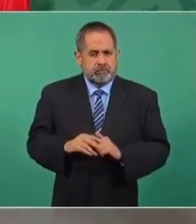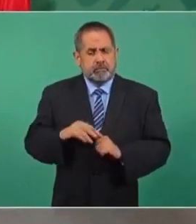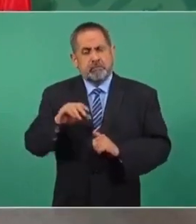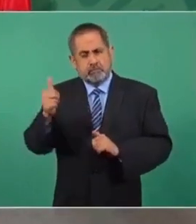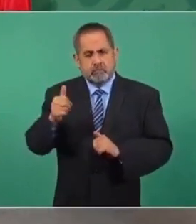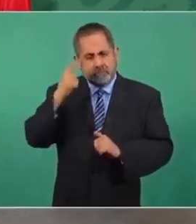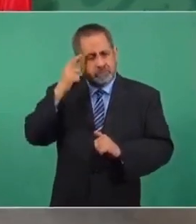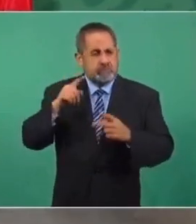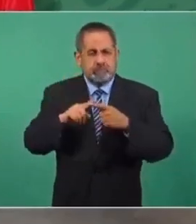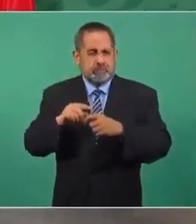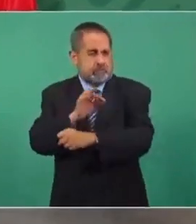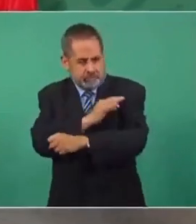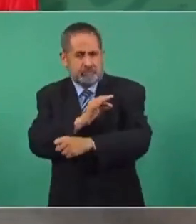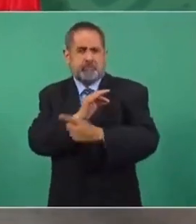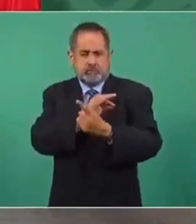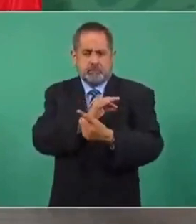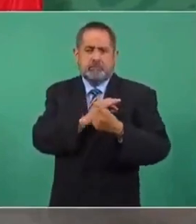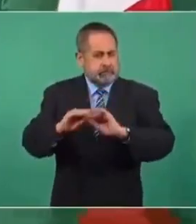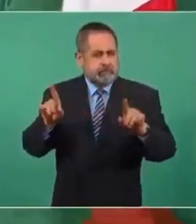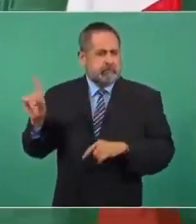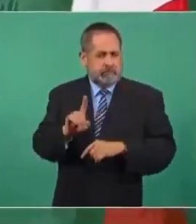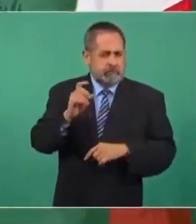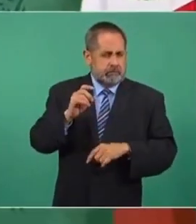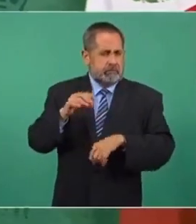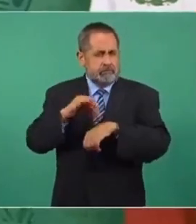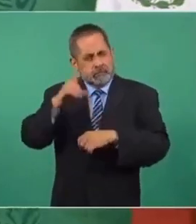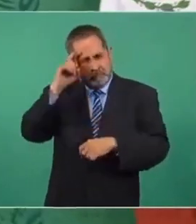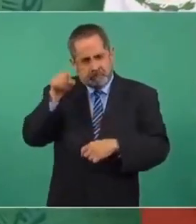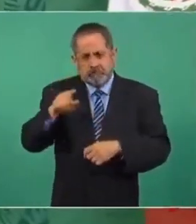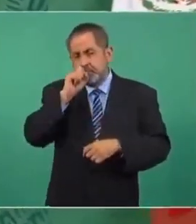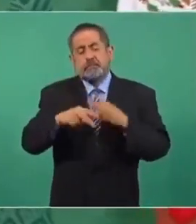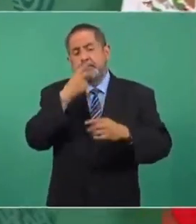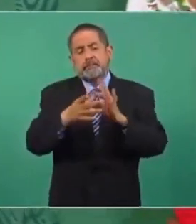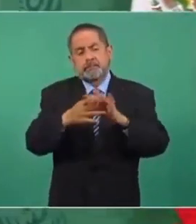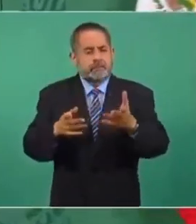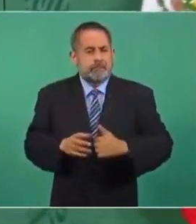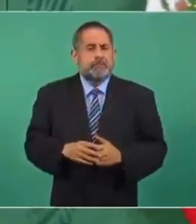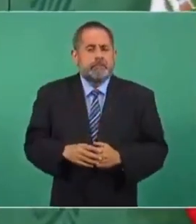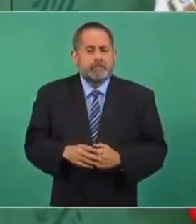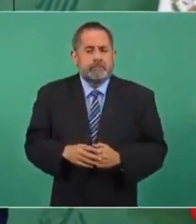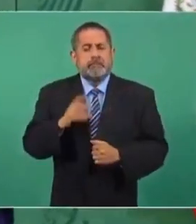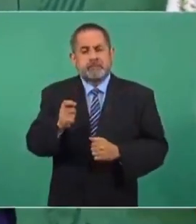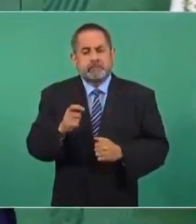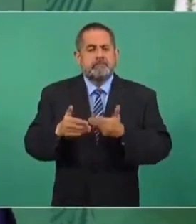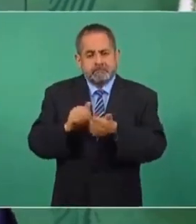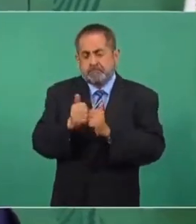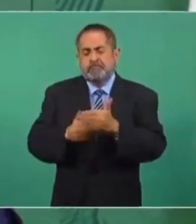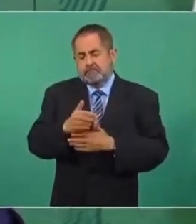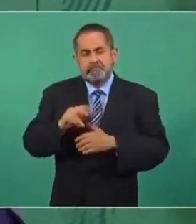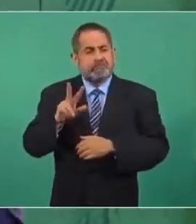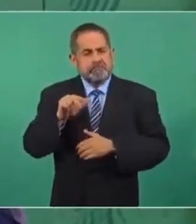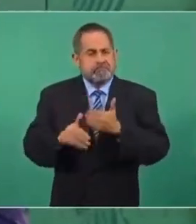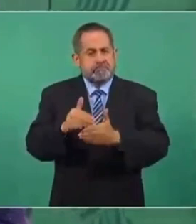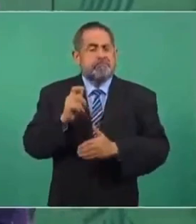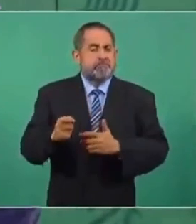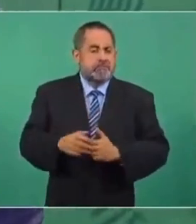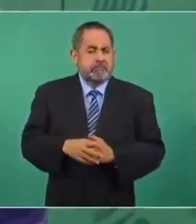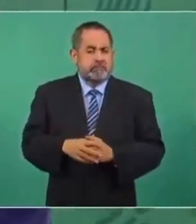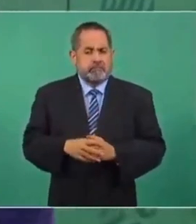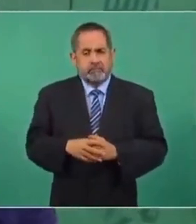otra apuesta, un refuerzo. Y decirles, pues, en general, de que se ha ido avanzando mucho